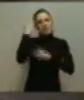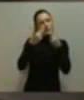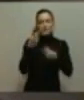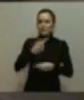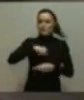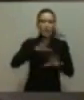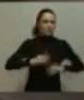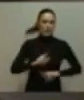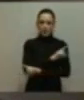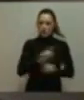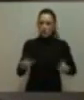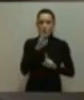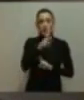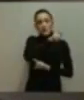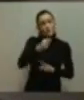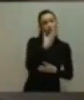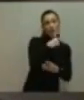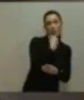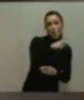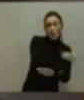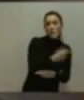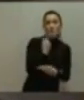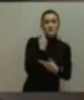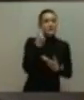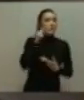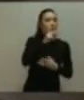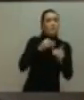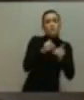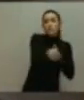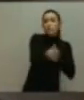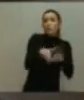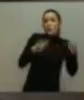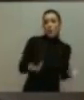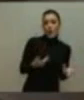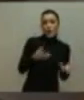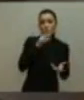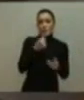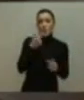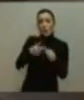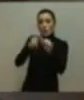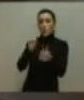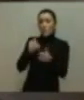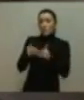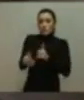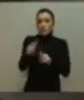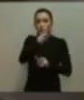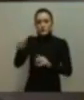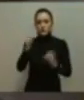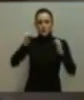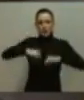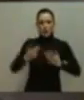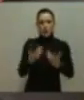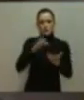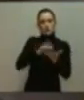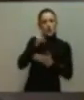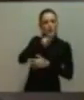tolerar. Porque la gente joven se mira en el espejo de la vida que tienen sus mayores y cuando uno mira en Asturias qué es lo que tienen y cómo viven la